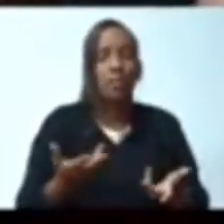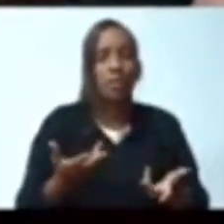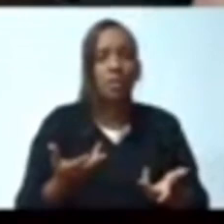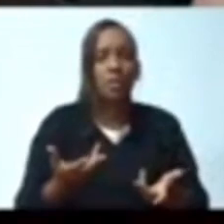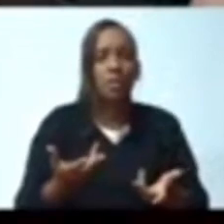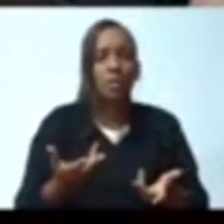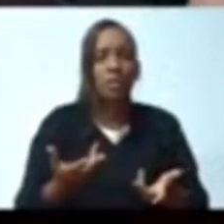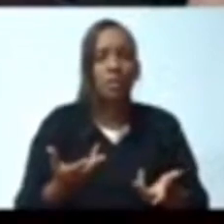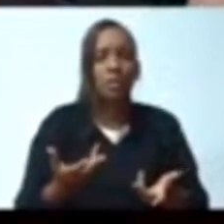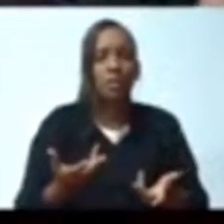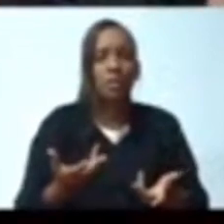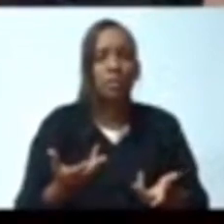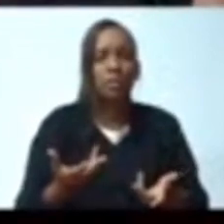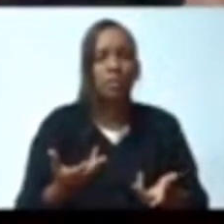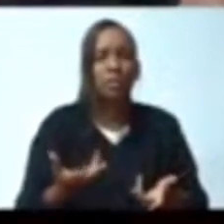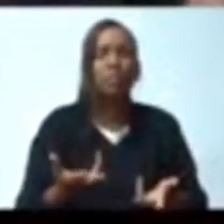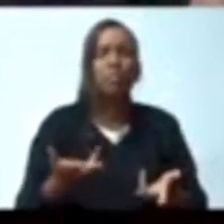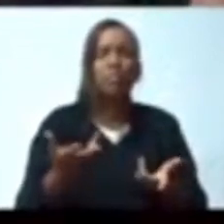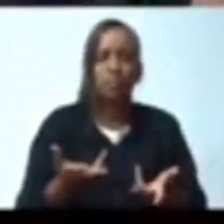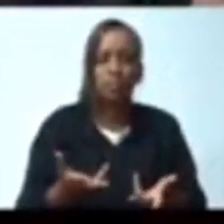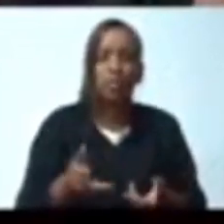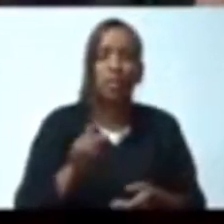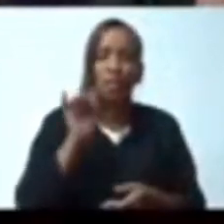un reconocimiento necesario,